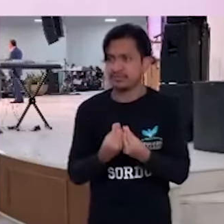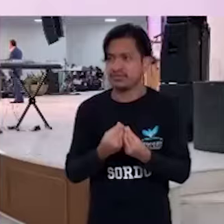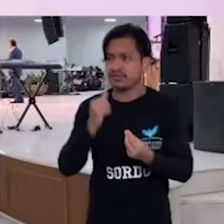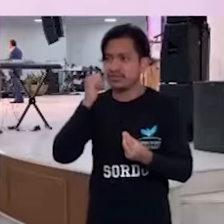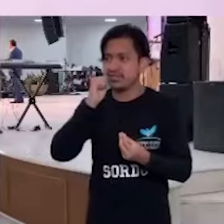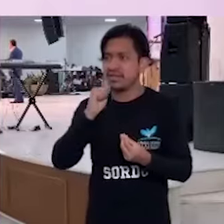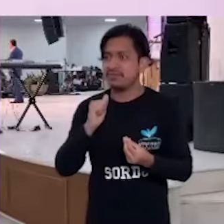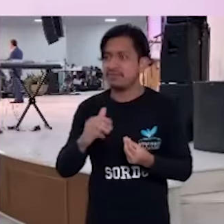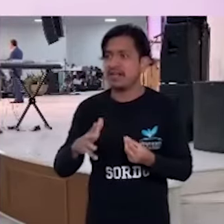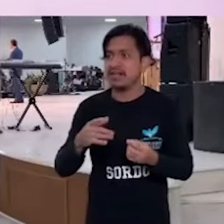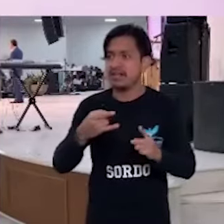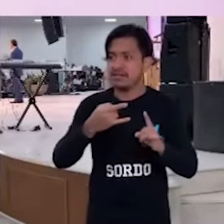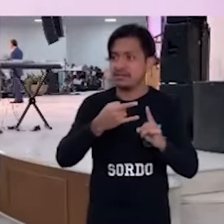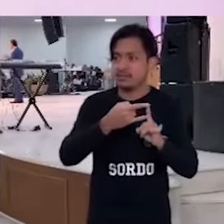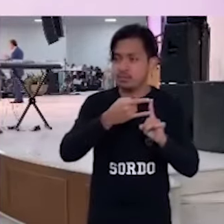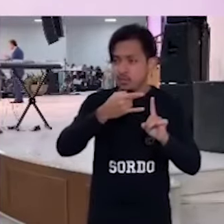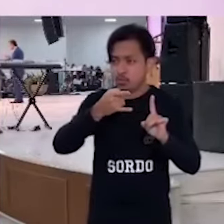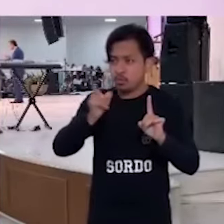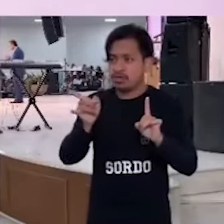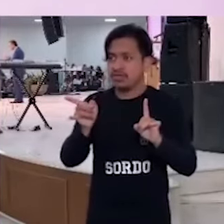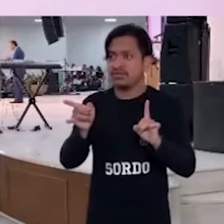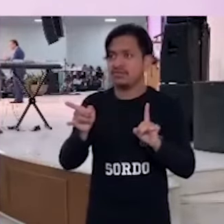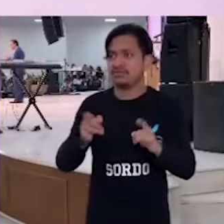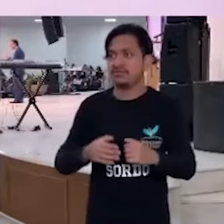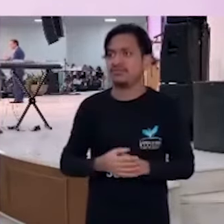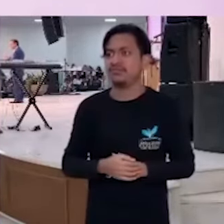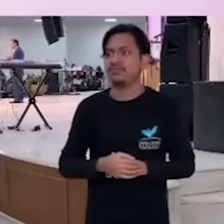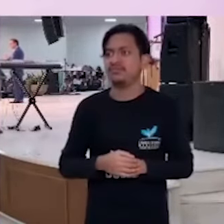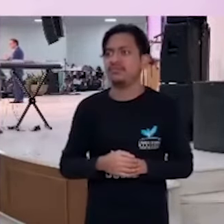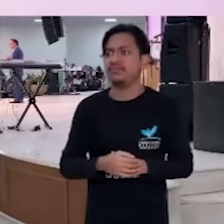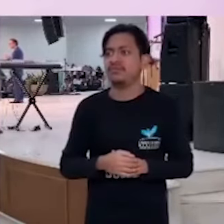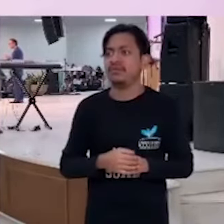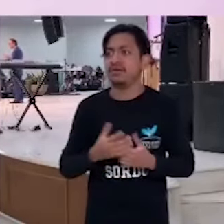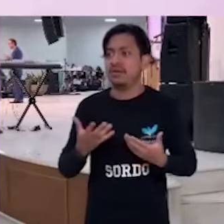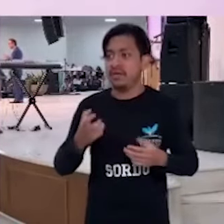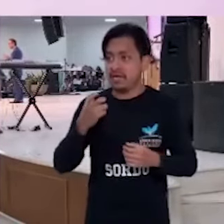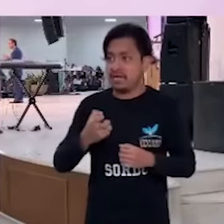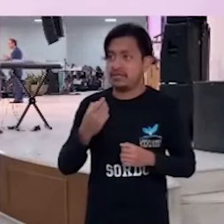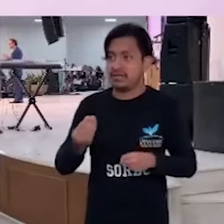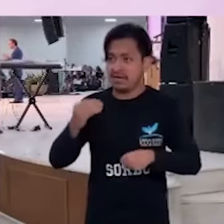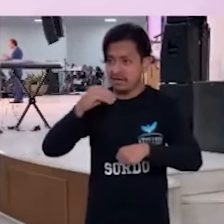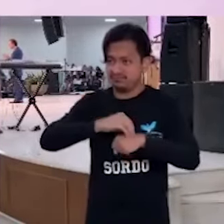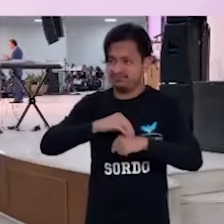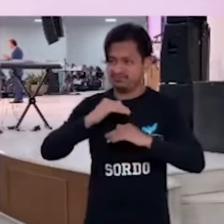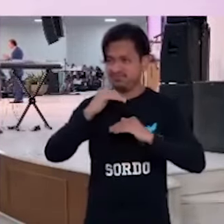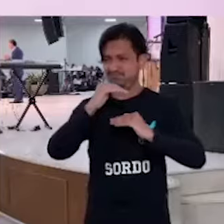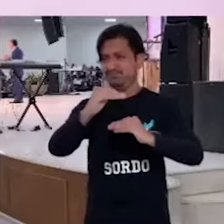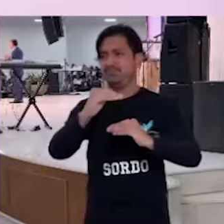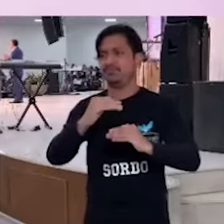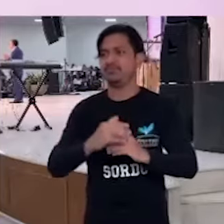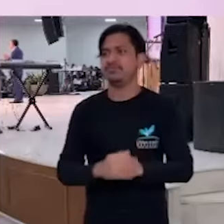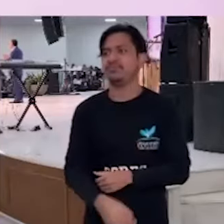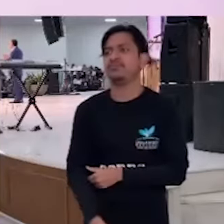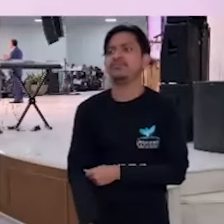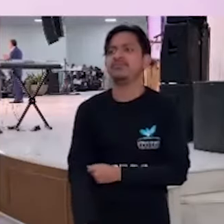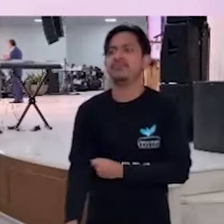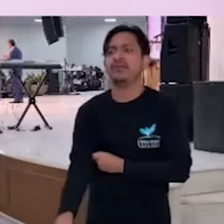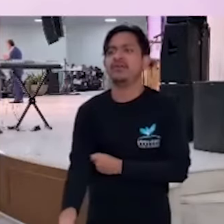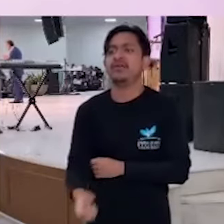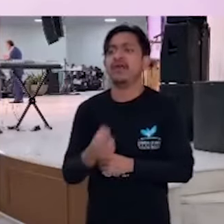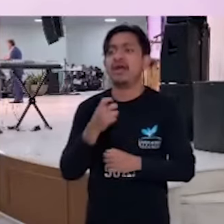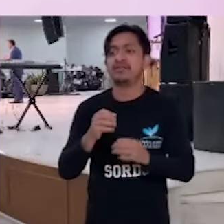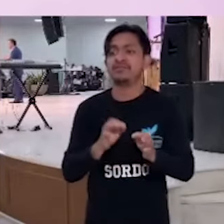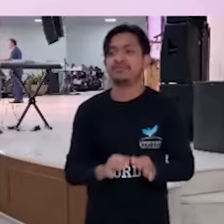abierta. Porque estamos hablando de poner candados. Debemos tomar en cuenta, hermanos, algo muy importante, que